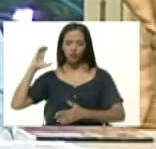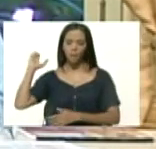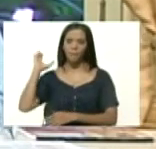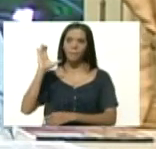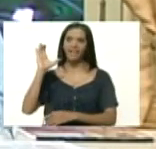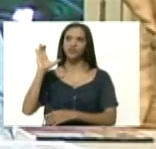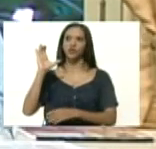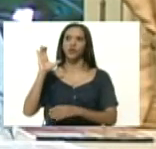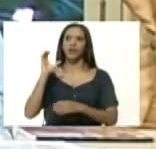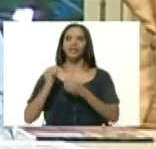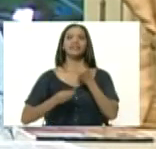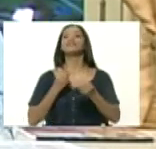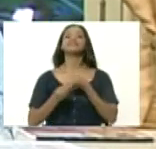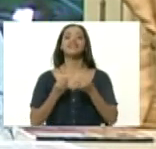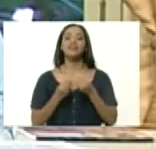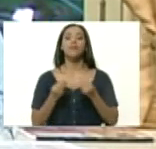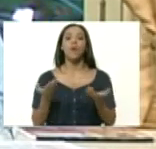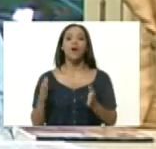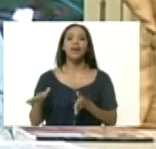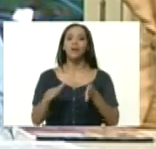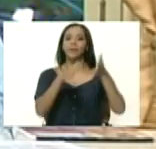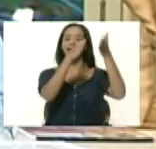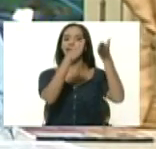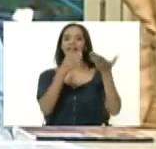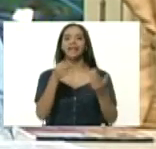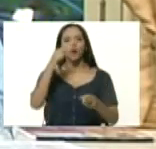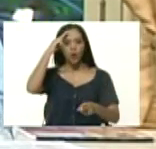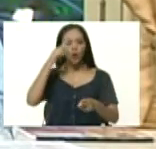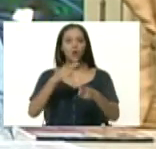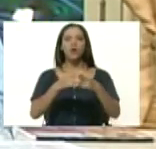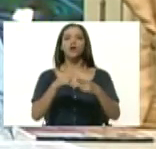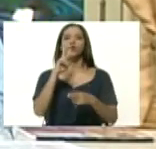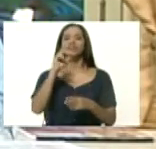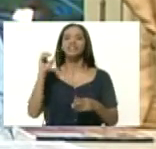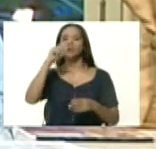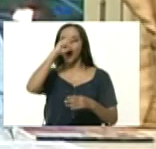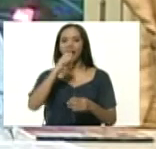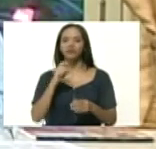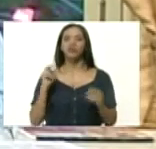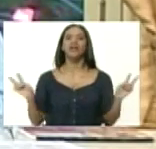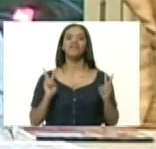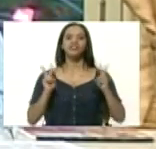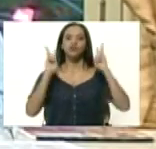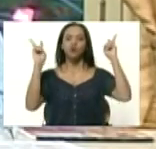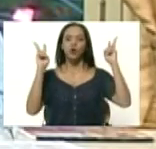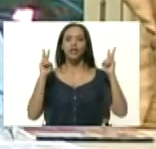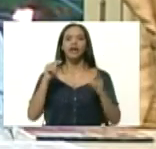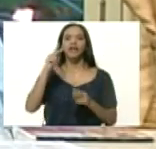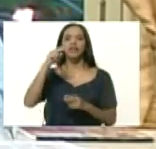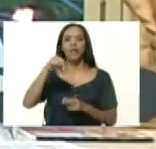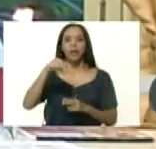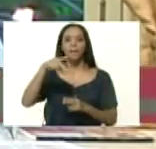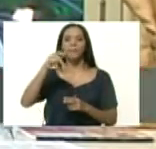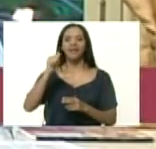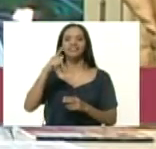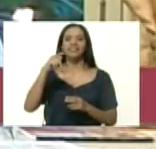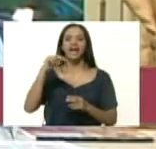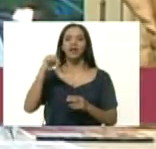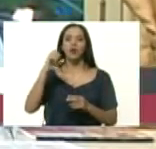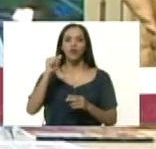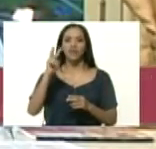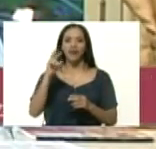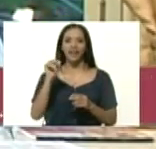hecho en el Panteón Nacional hoy en homenaje a los 200 años de la victoria de Pantano de Vargas, en homenaje al libertador Bolívar,